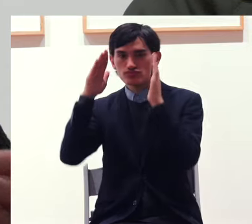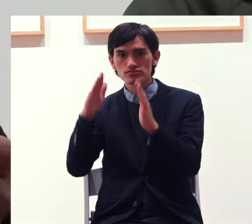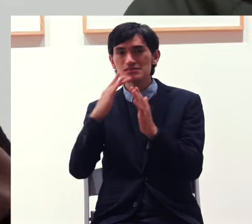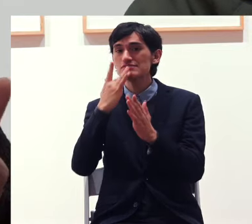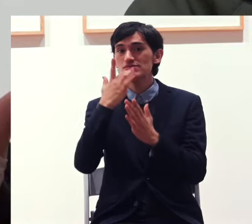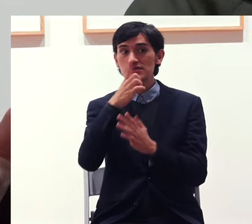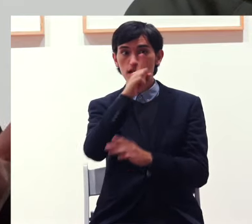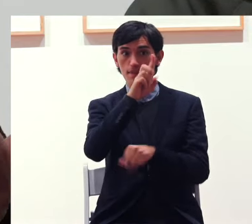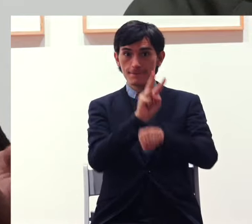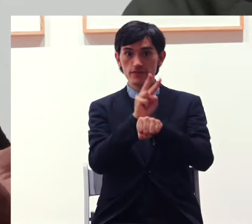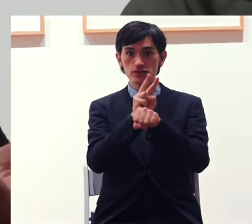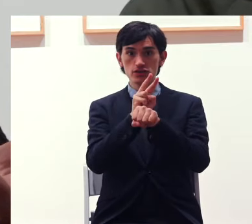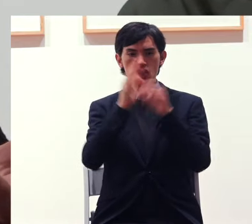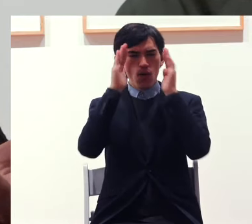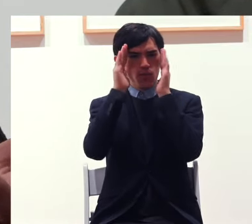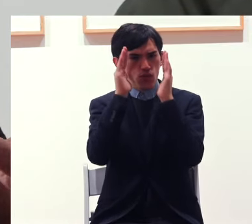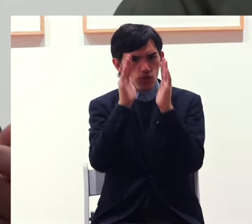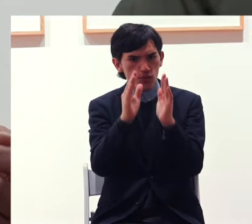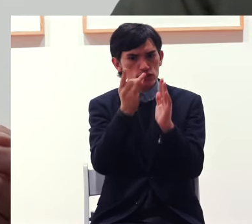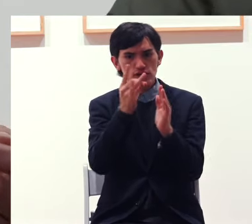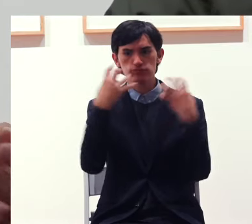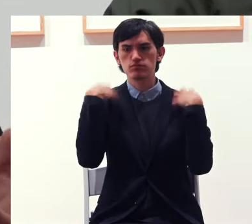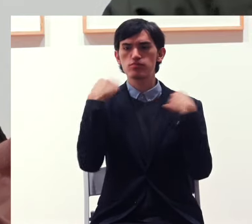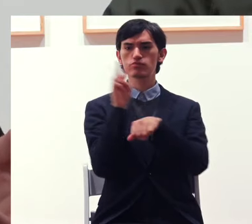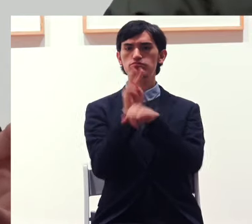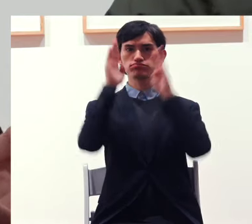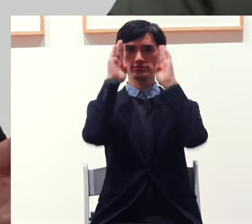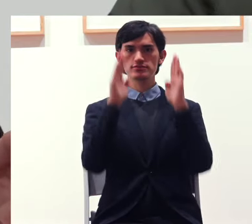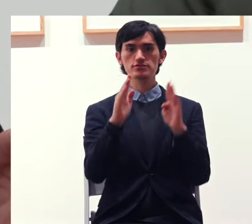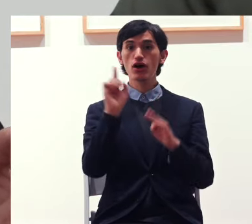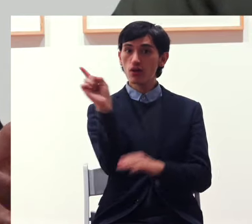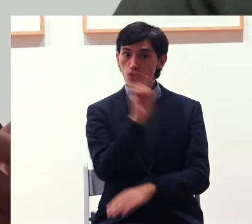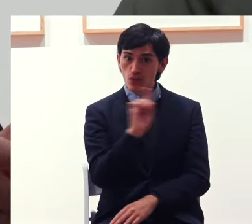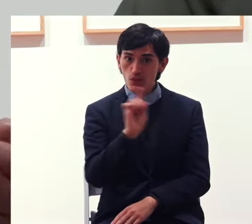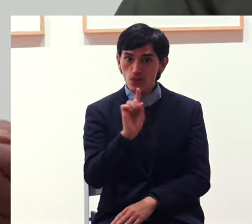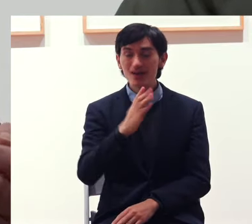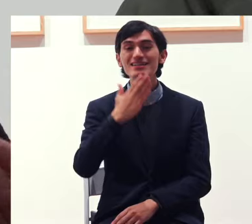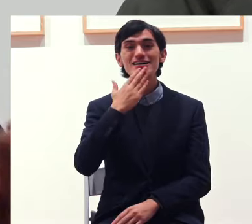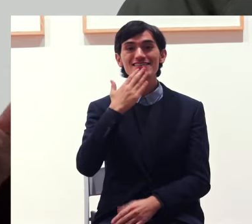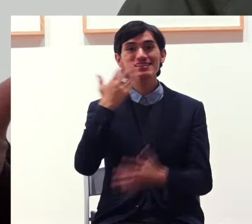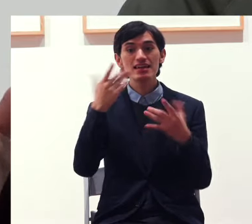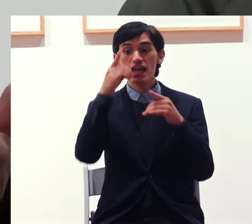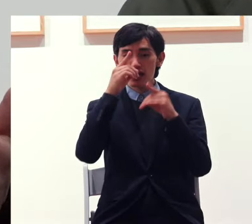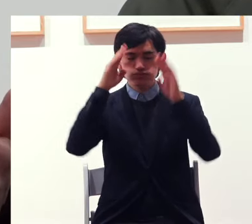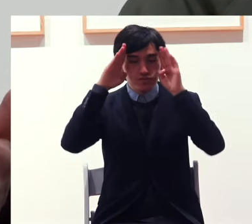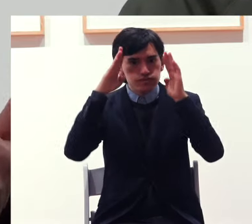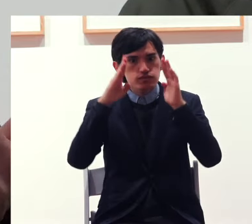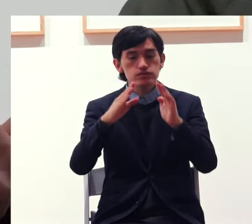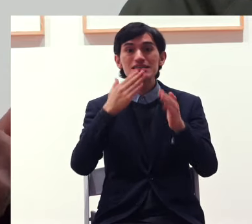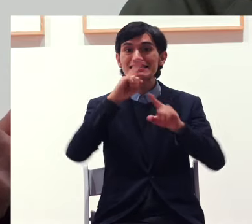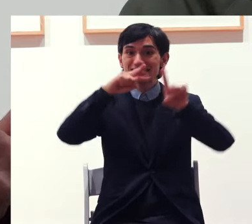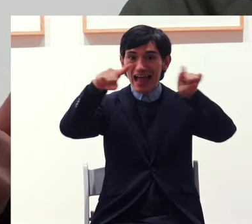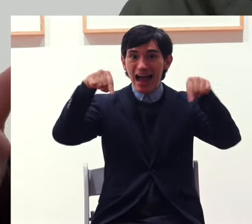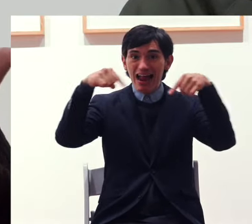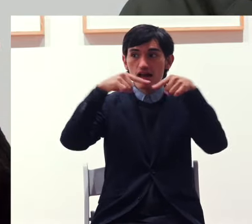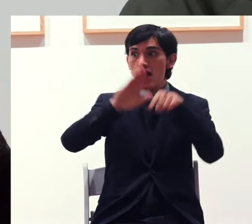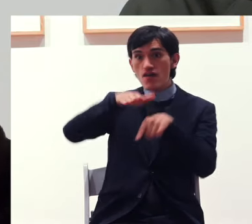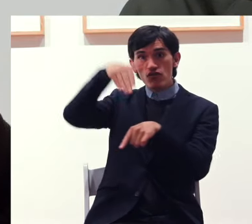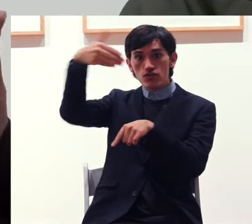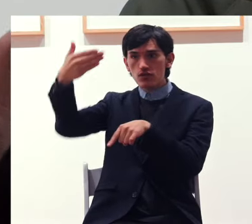porque no solamente se preocupa de uno cuando está en sus tiempos de maestro, sino que también hay una